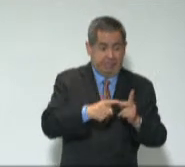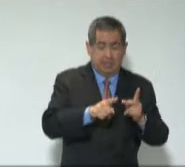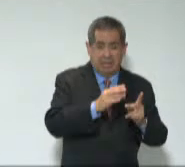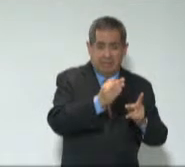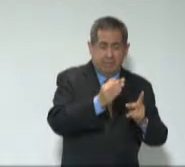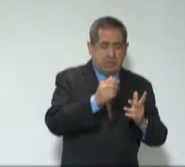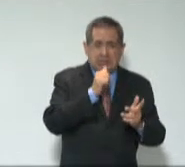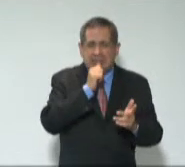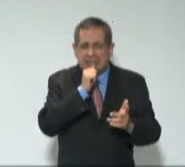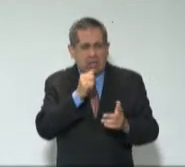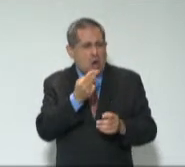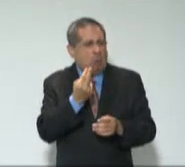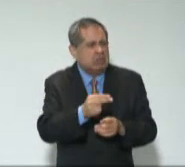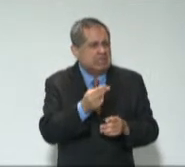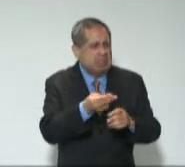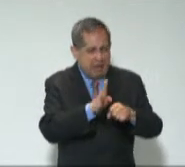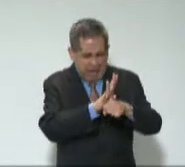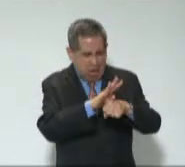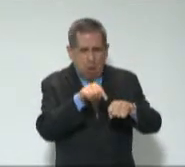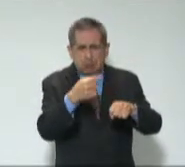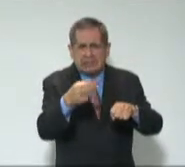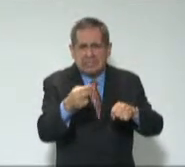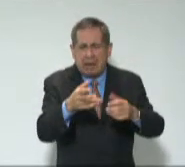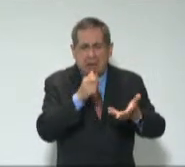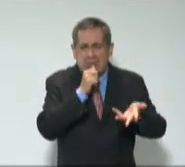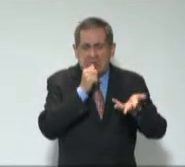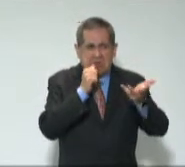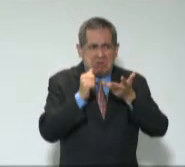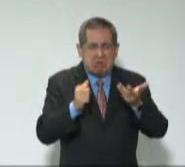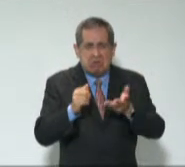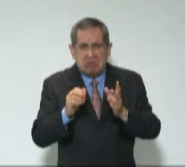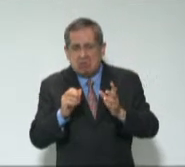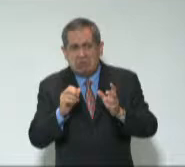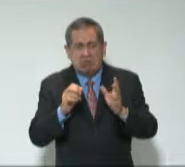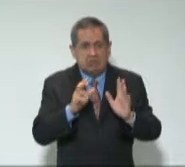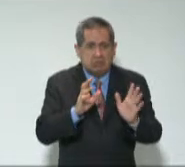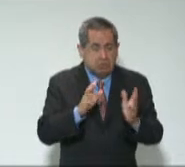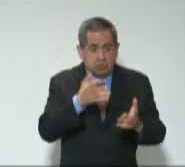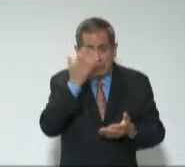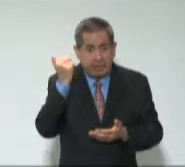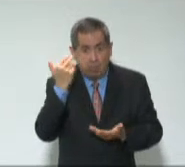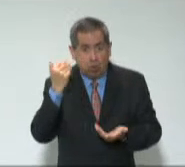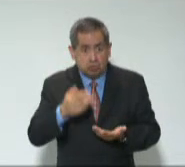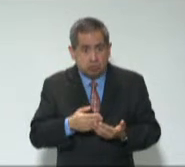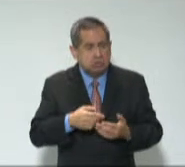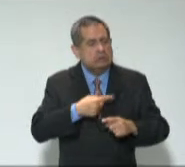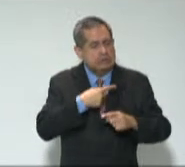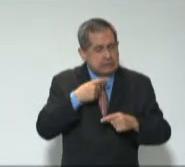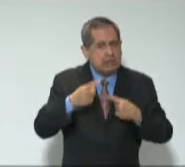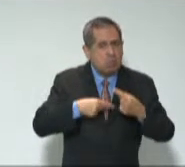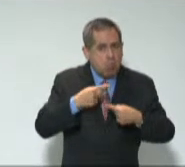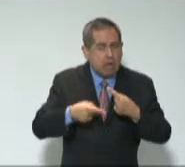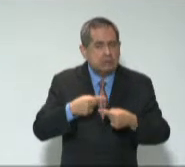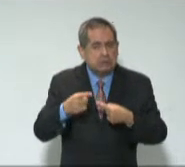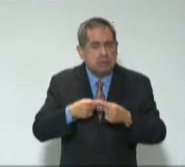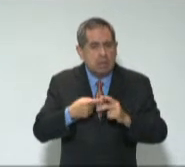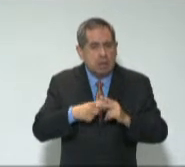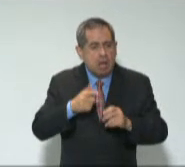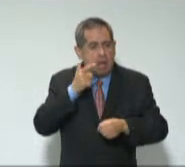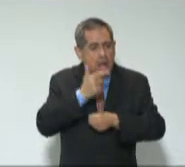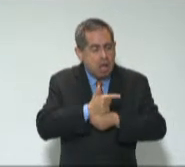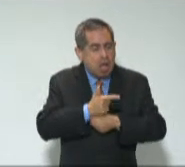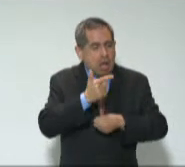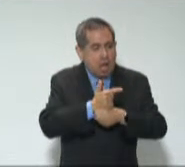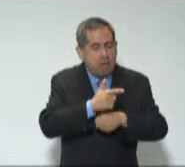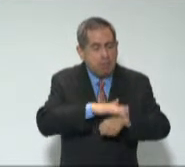sabíamos ni el nombre del del virus que generaba este síndrome respiratorio a 10 meses empezamos a saber más pero todavía tenemos